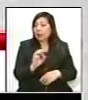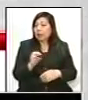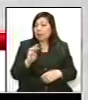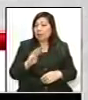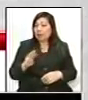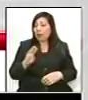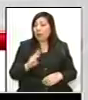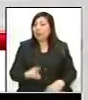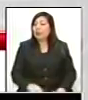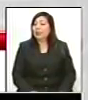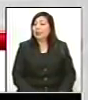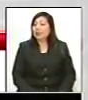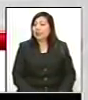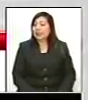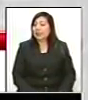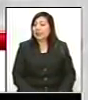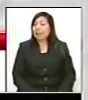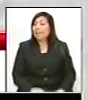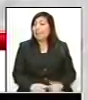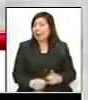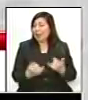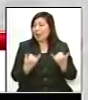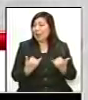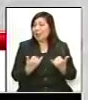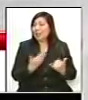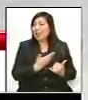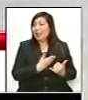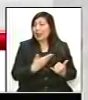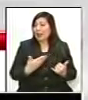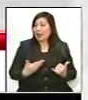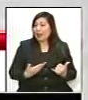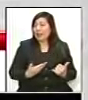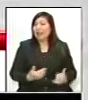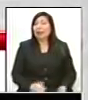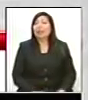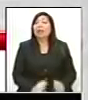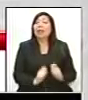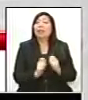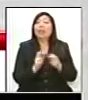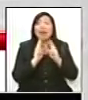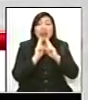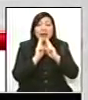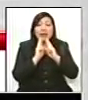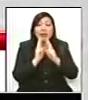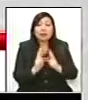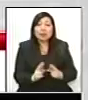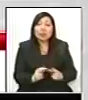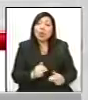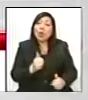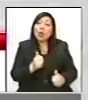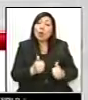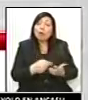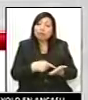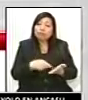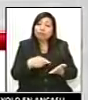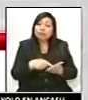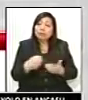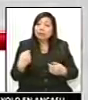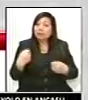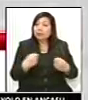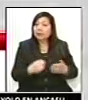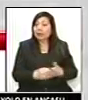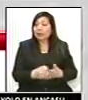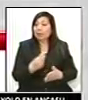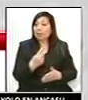megawatts por hora. Luego de ello, el presidente del COES da respuesta, la cual es remitida a Proinversión